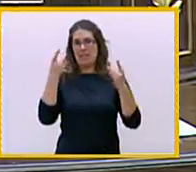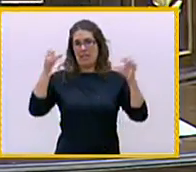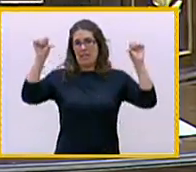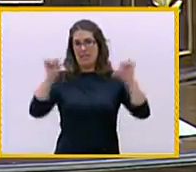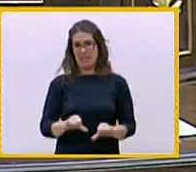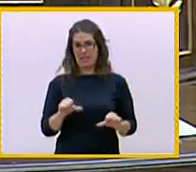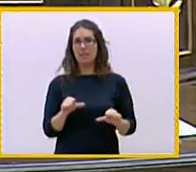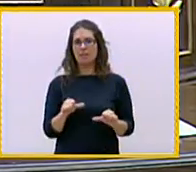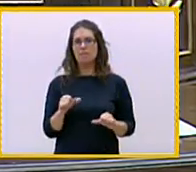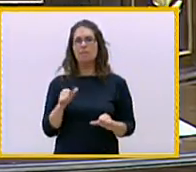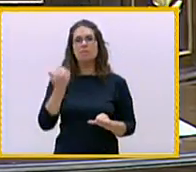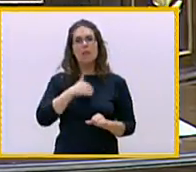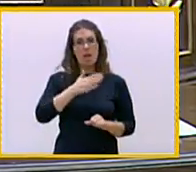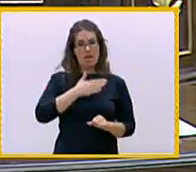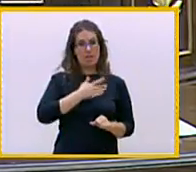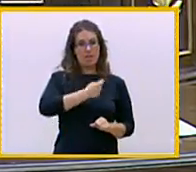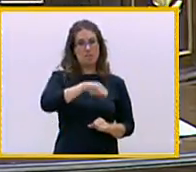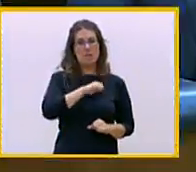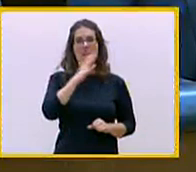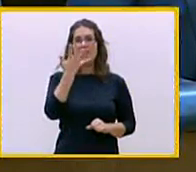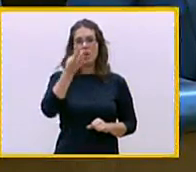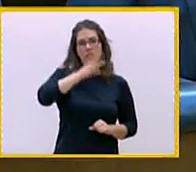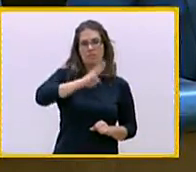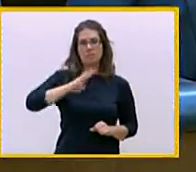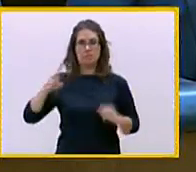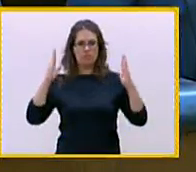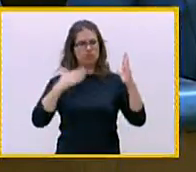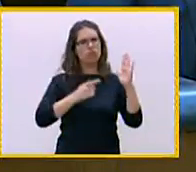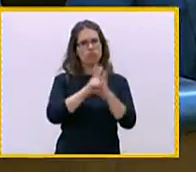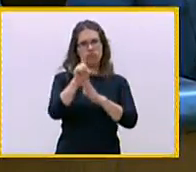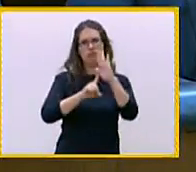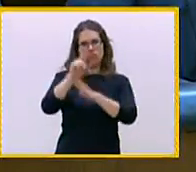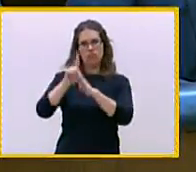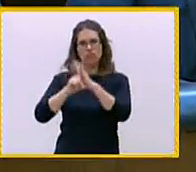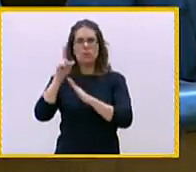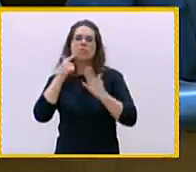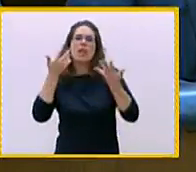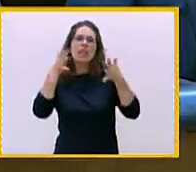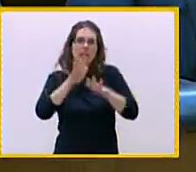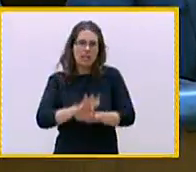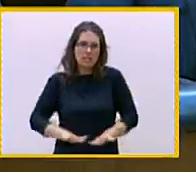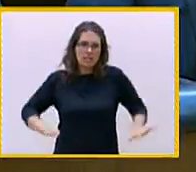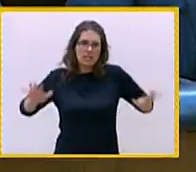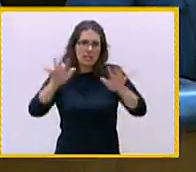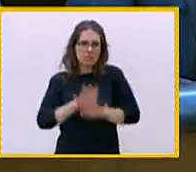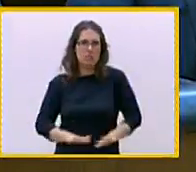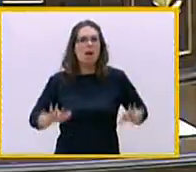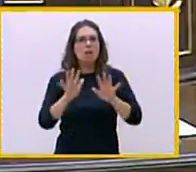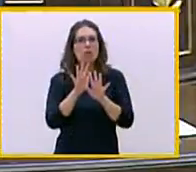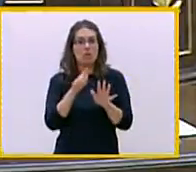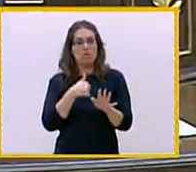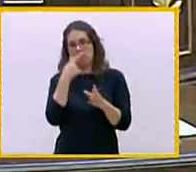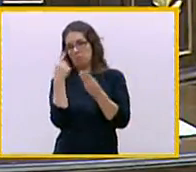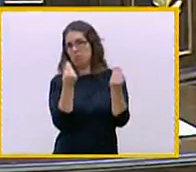lleva 5 trimestres consecutivos haciéndolo a un ritmo progresivamente superior, y así prevemos que siga en los